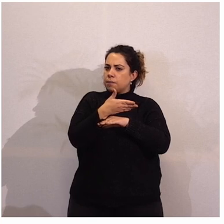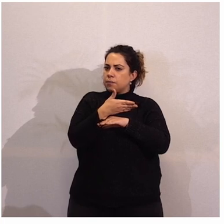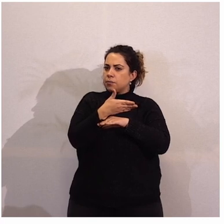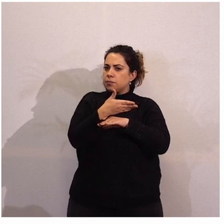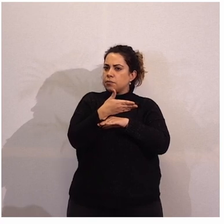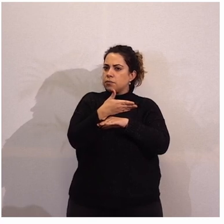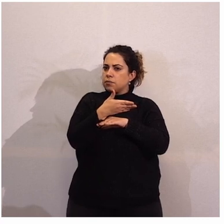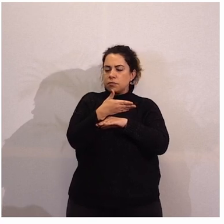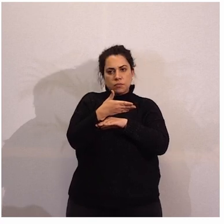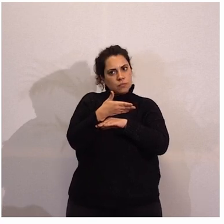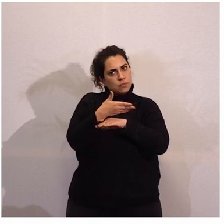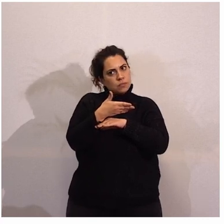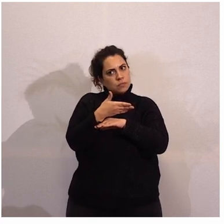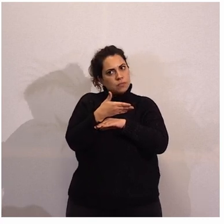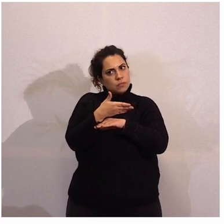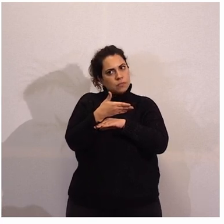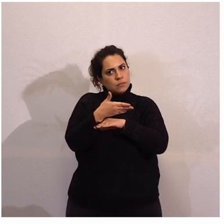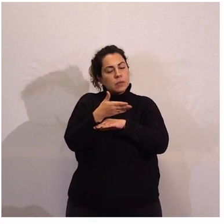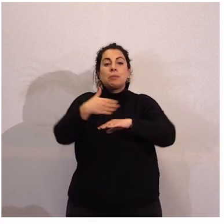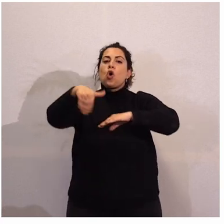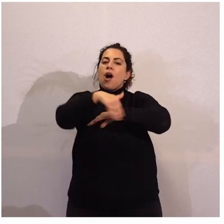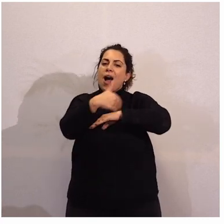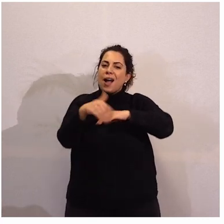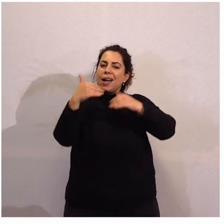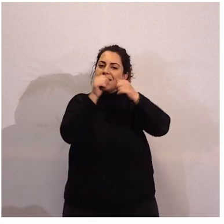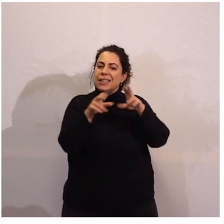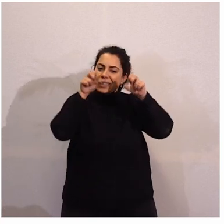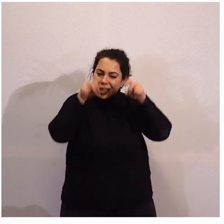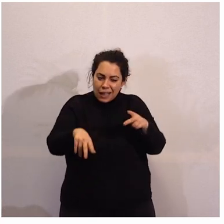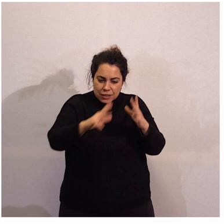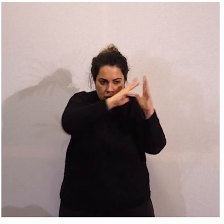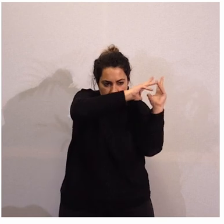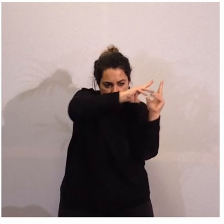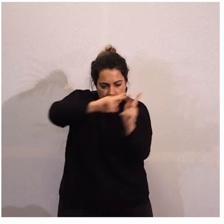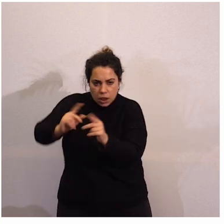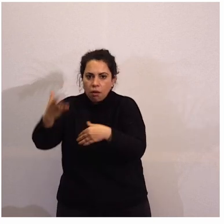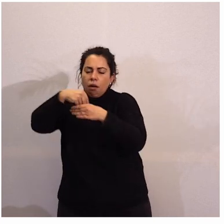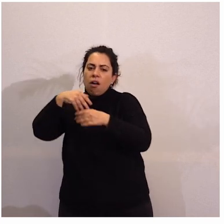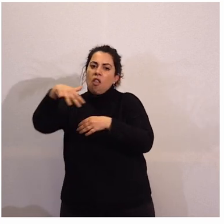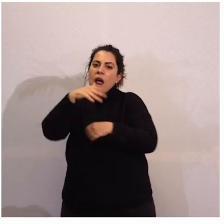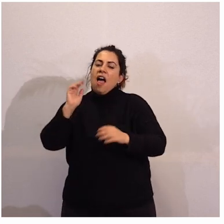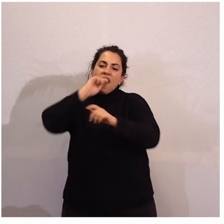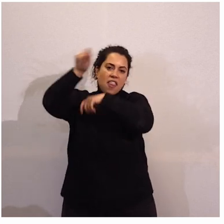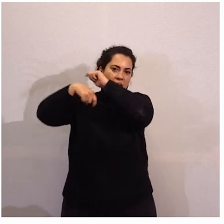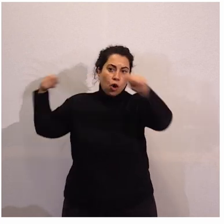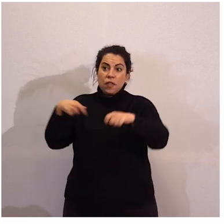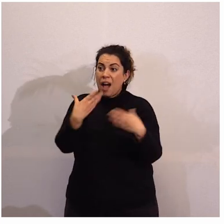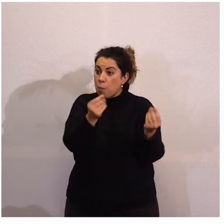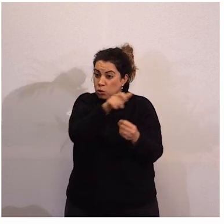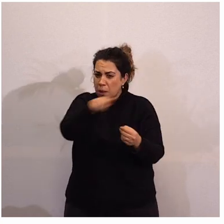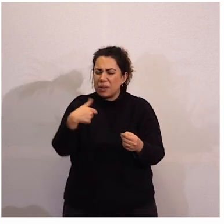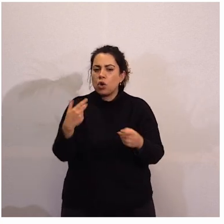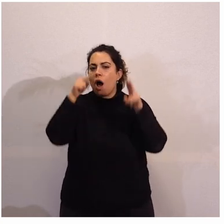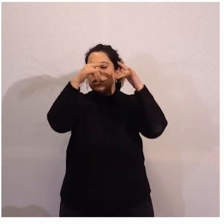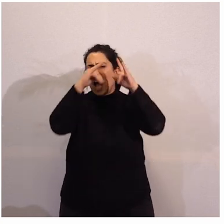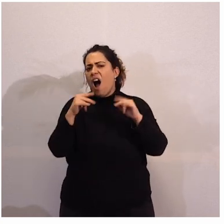los que habían sin hogar en la calle en Zaragoza y muchos no querían tampoco ir a albergues